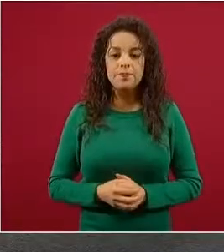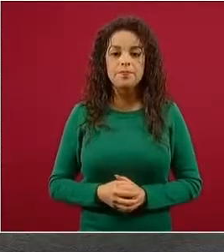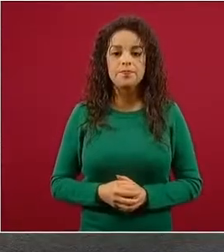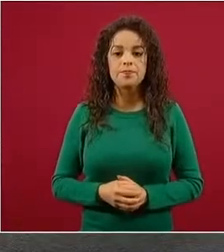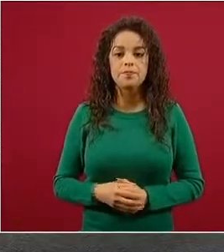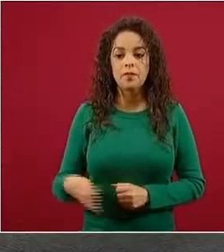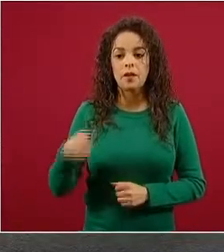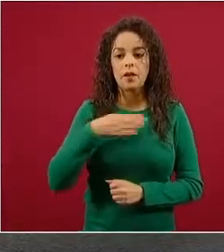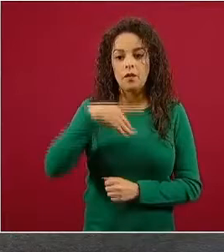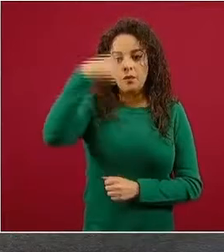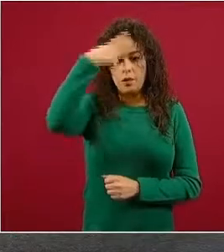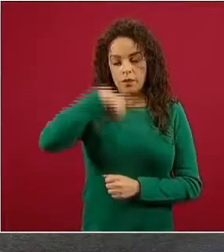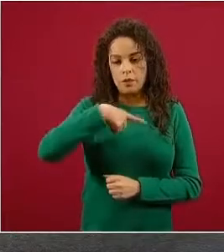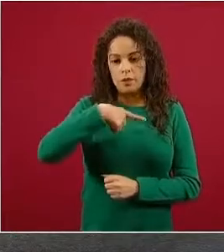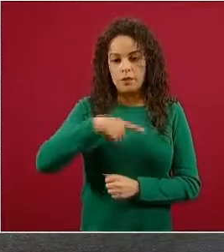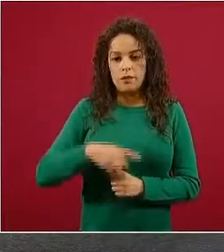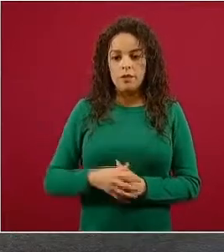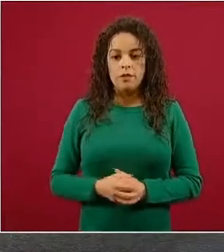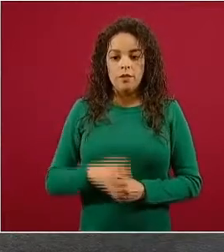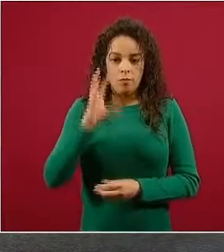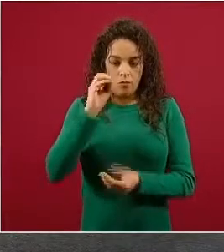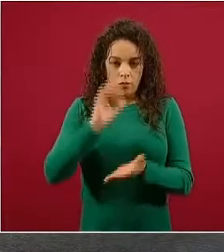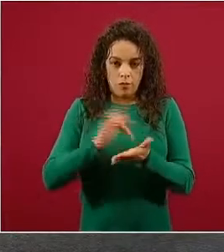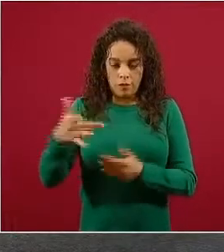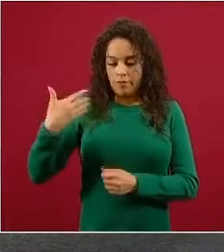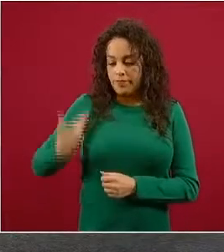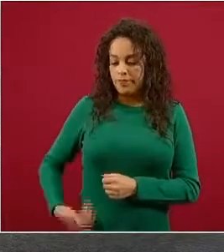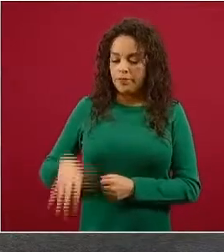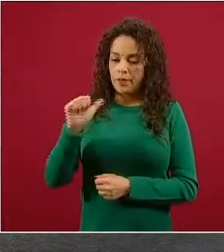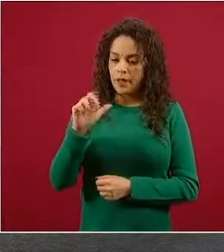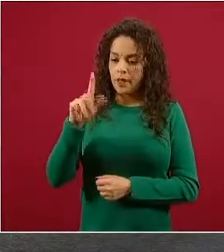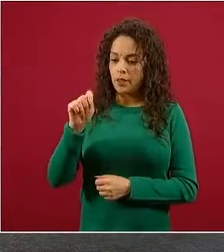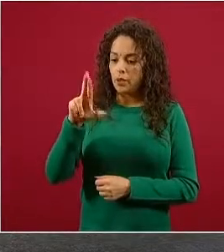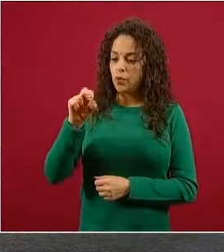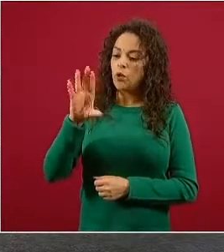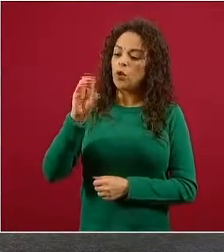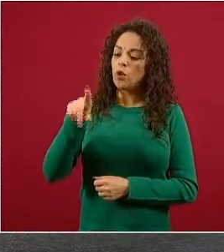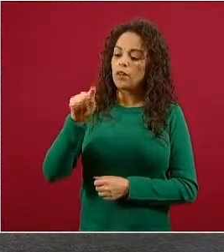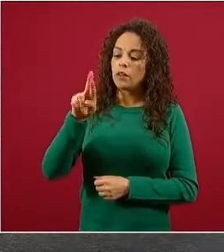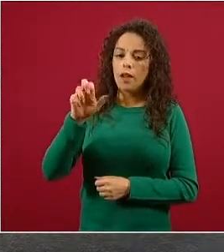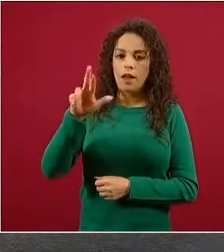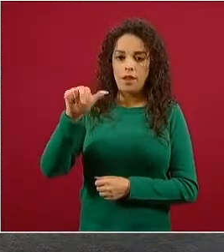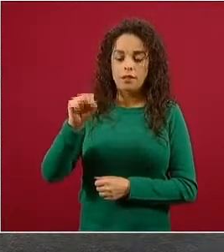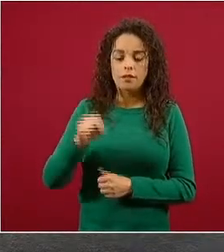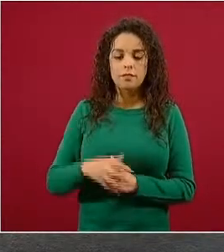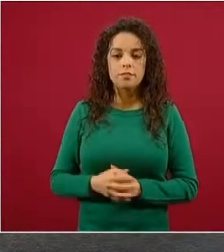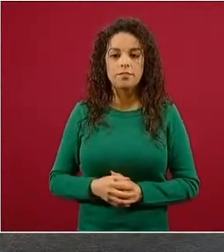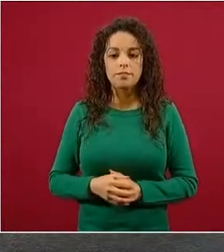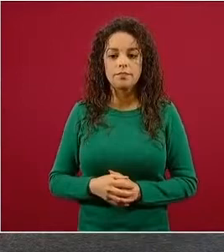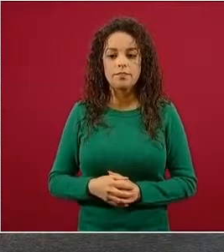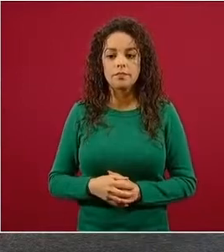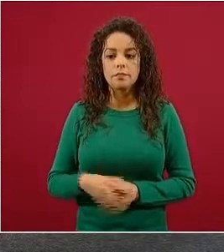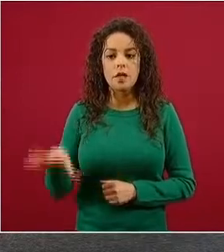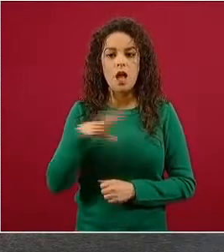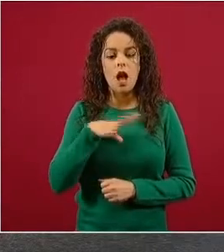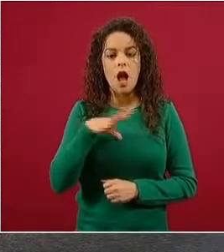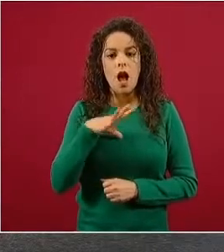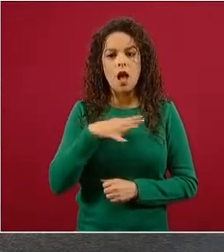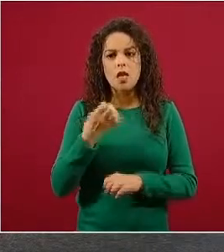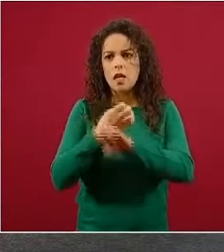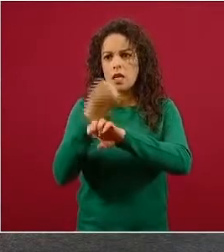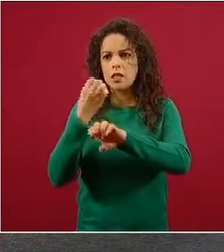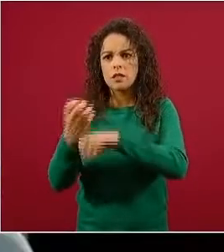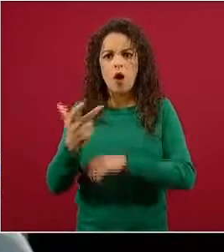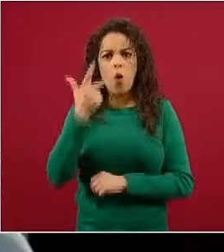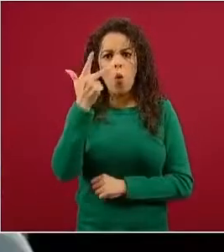que una persona menor no tendría, o una persona mayor diría probablemente que exagerado. Entonces